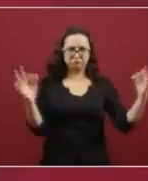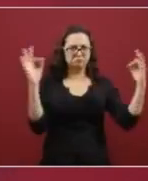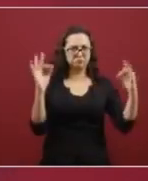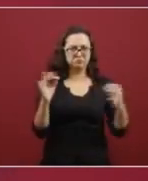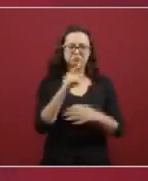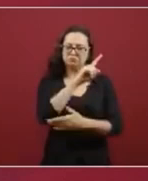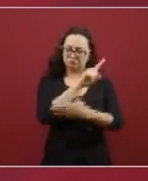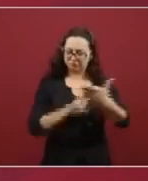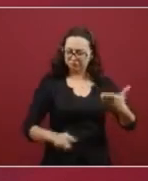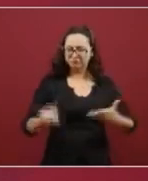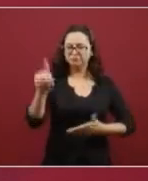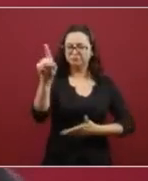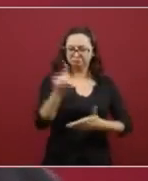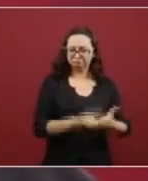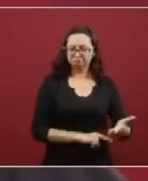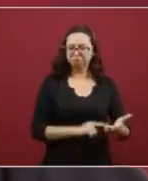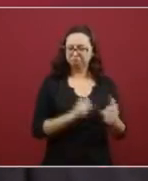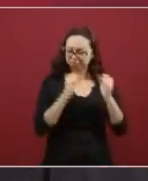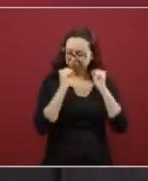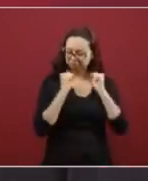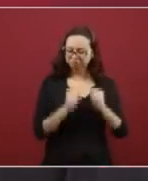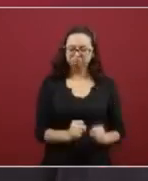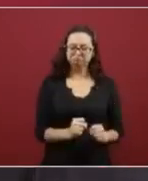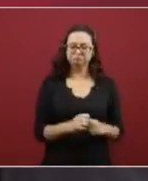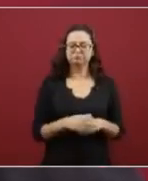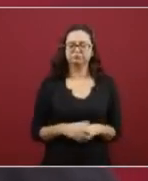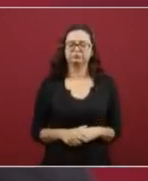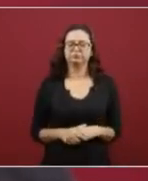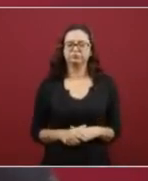Se van a